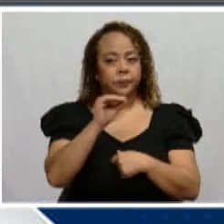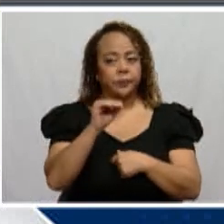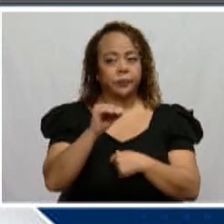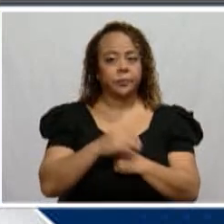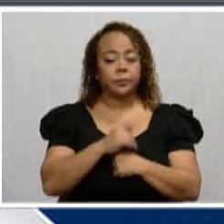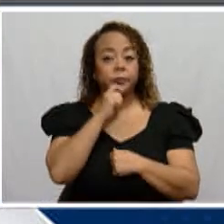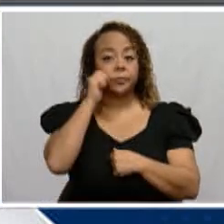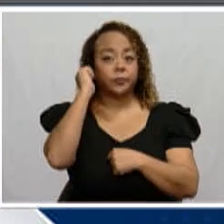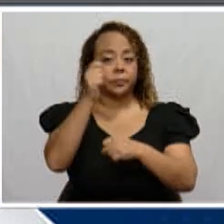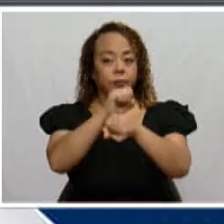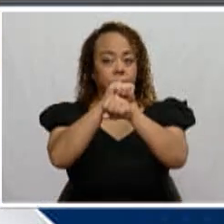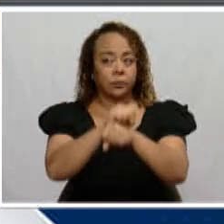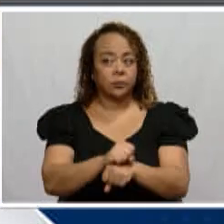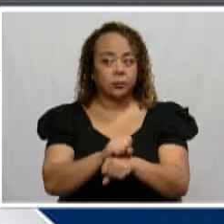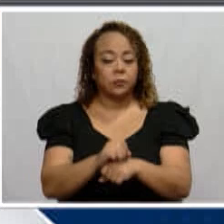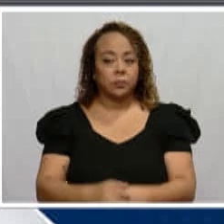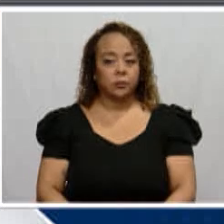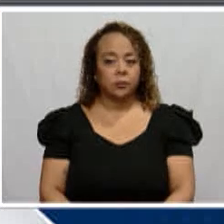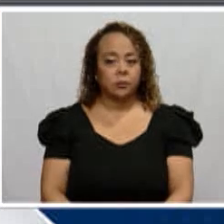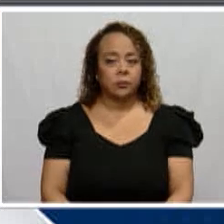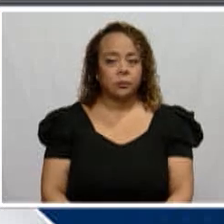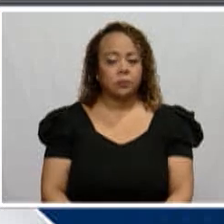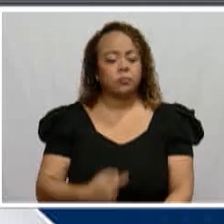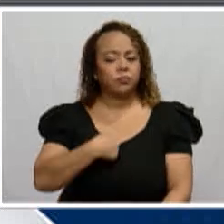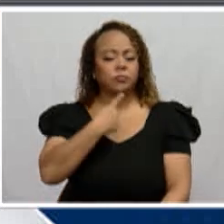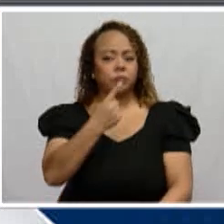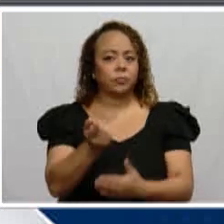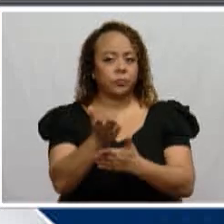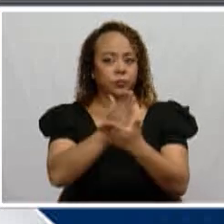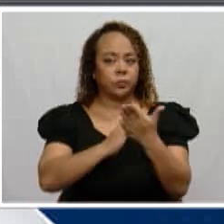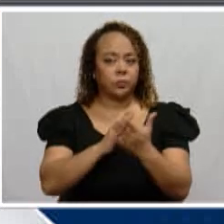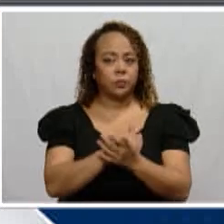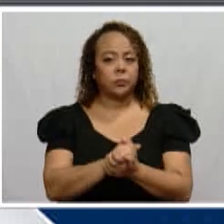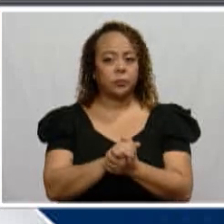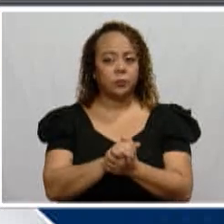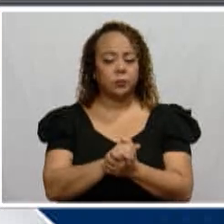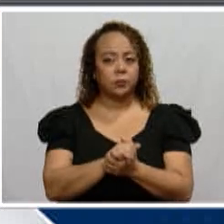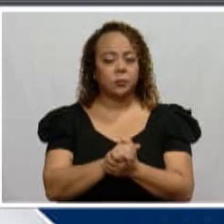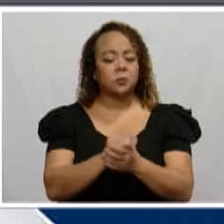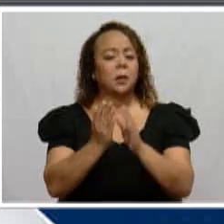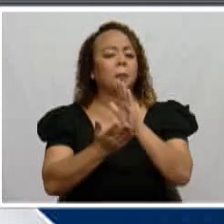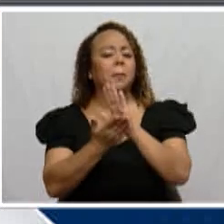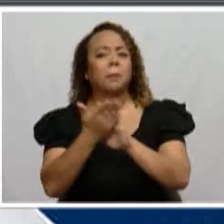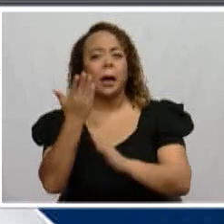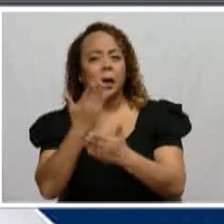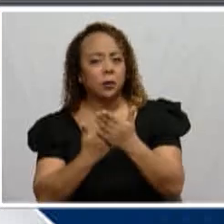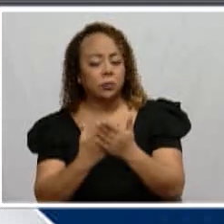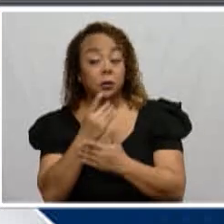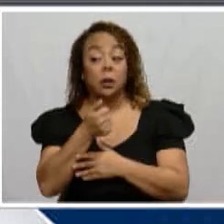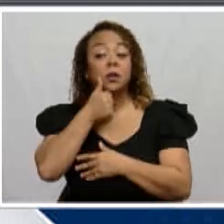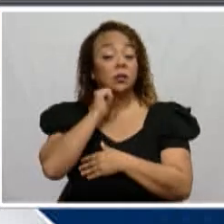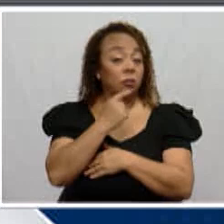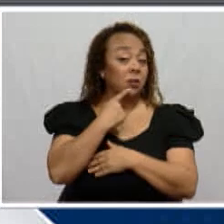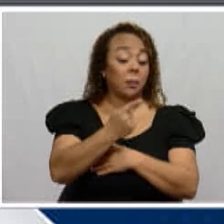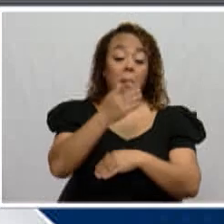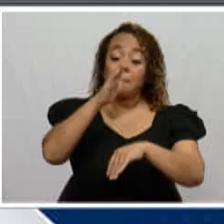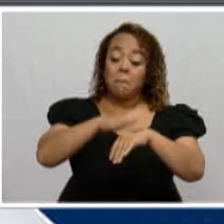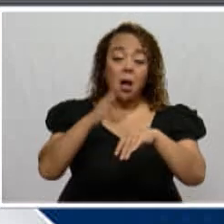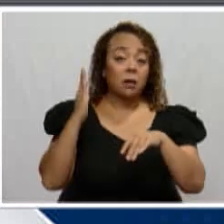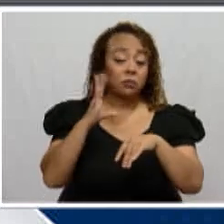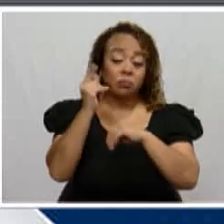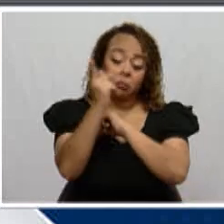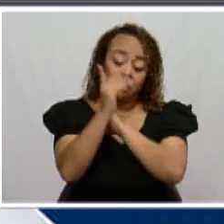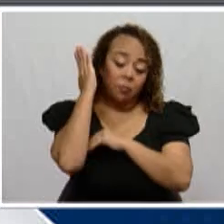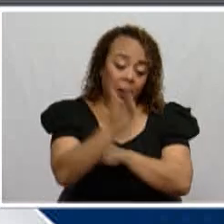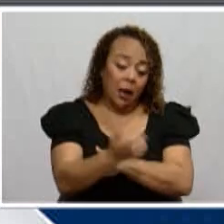árbitro del clásico y yo y yo les digo una cosa lo de la mano que fue mano y ayer lo decíamos verdad fue mano y